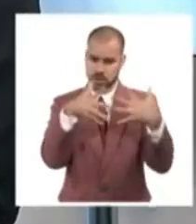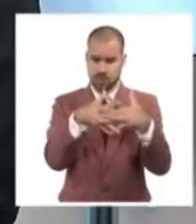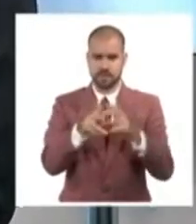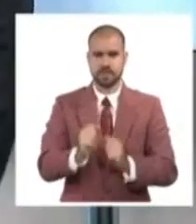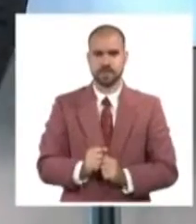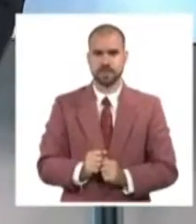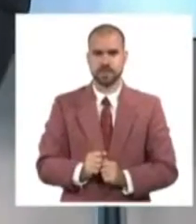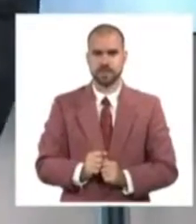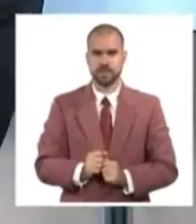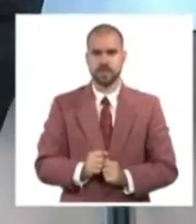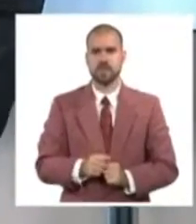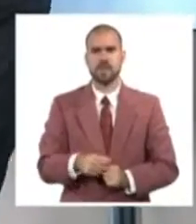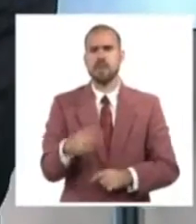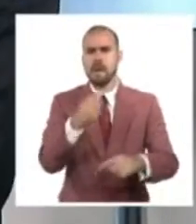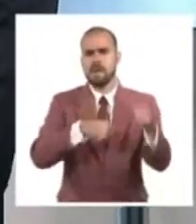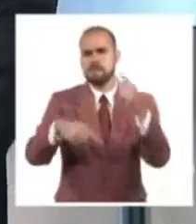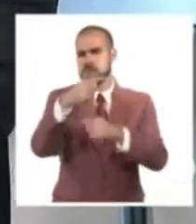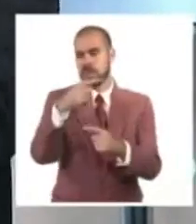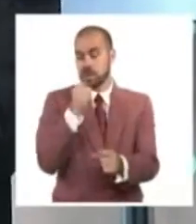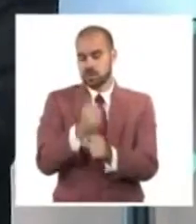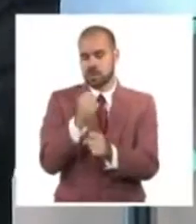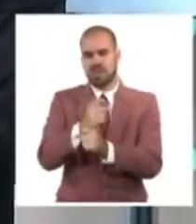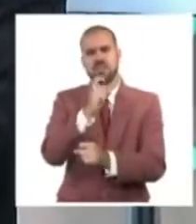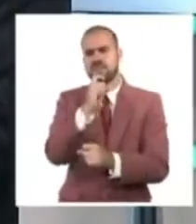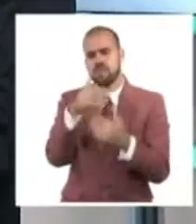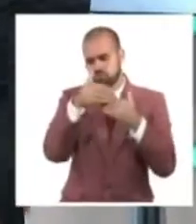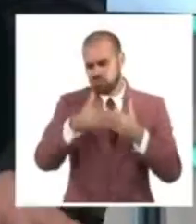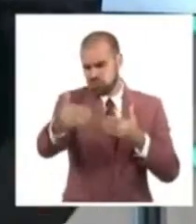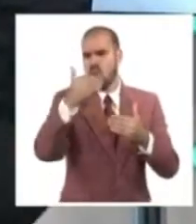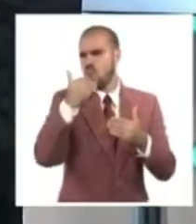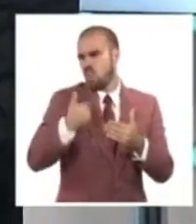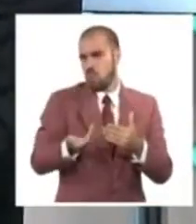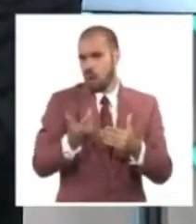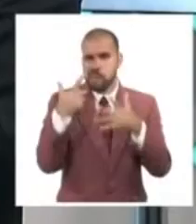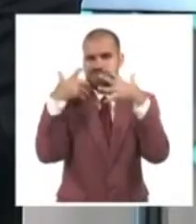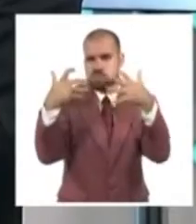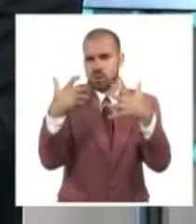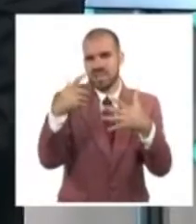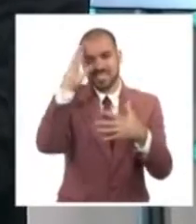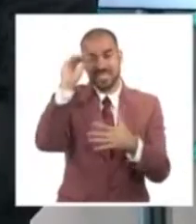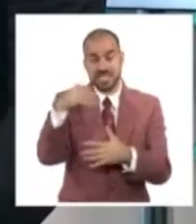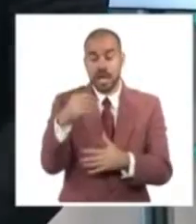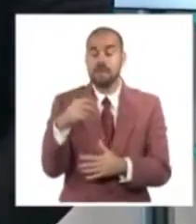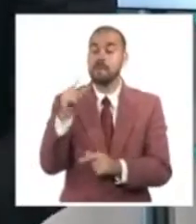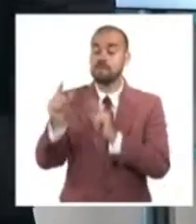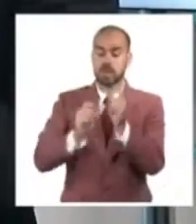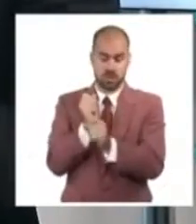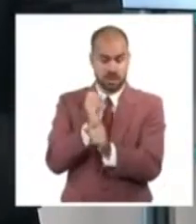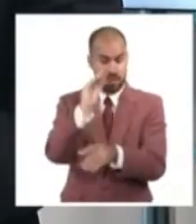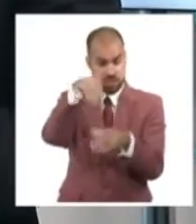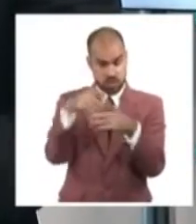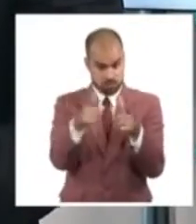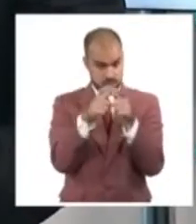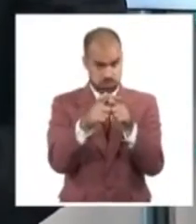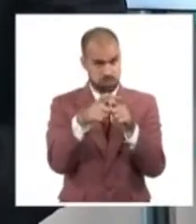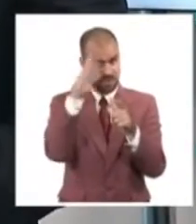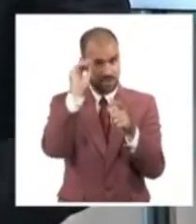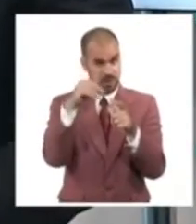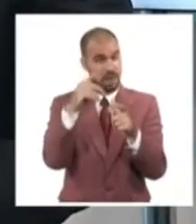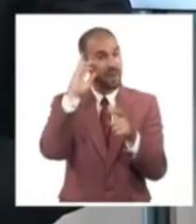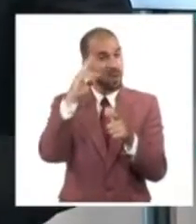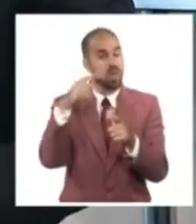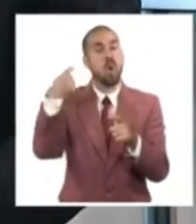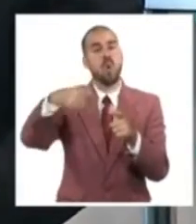mencionar el principal reto para los juristas cubanos, o sea, ¿qué es lo más importante? ¿Qué es lo que no puede olvidar un jurista? Recordemos, jueces,